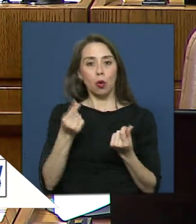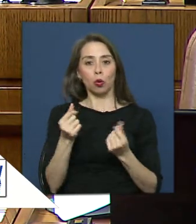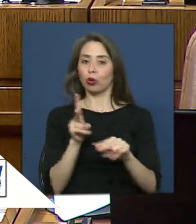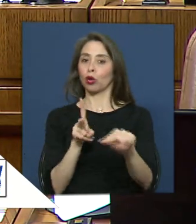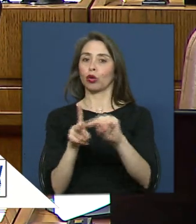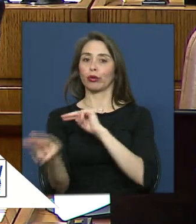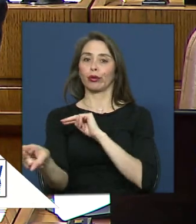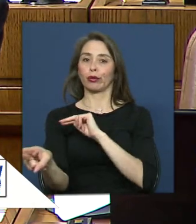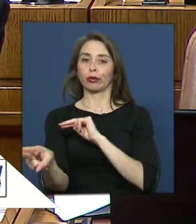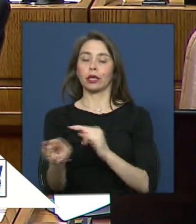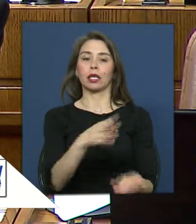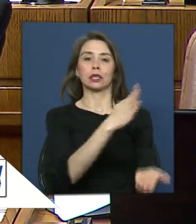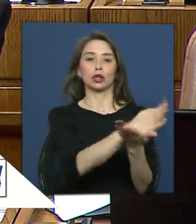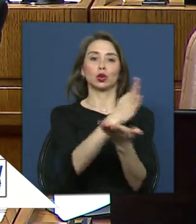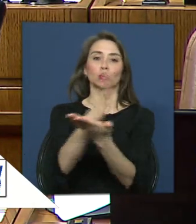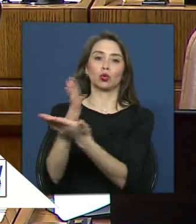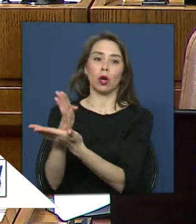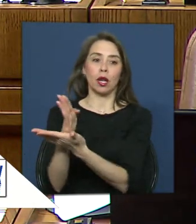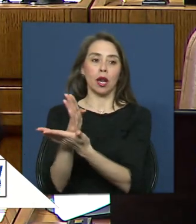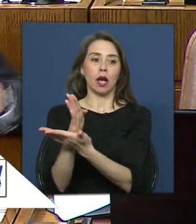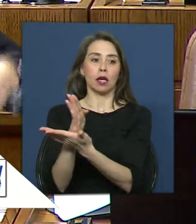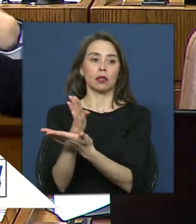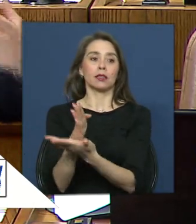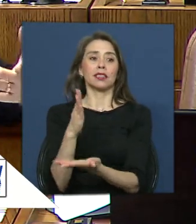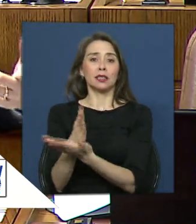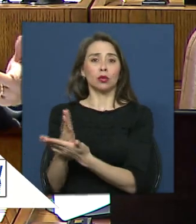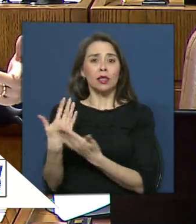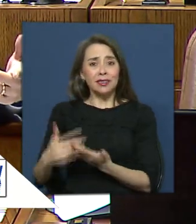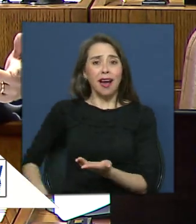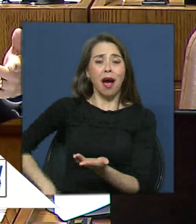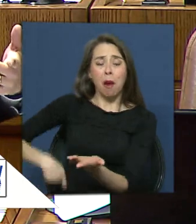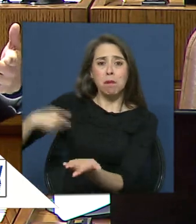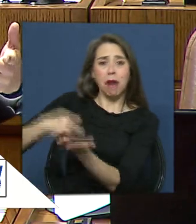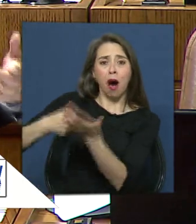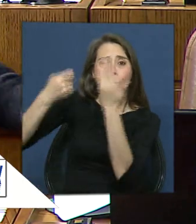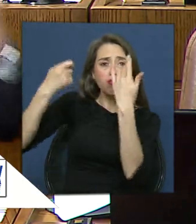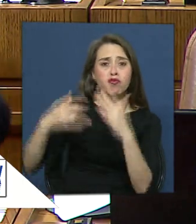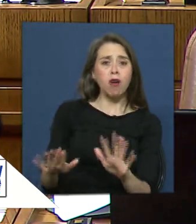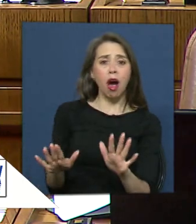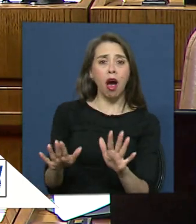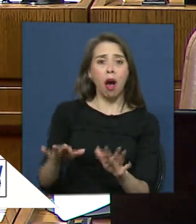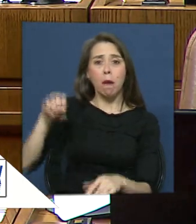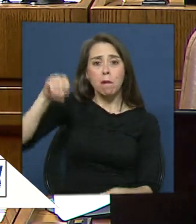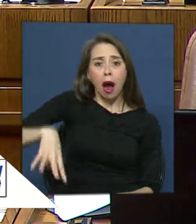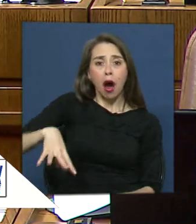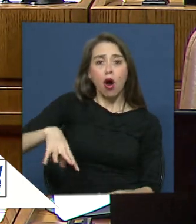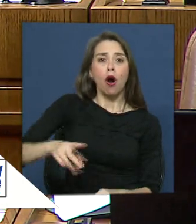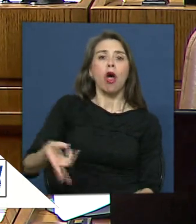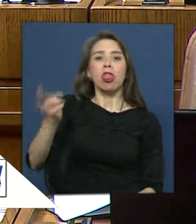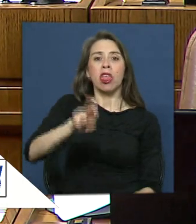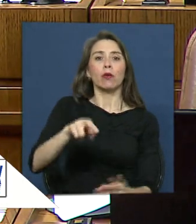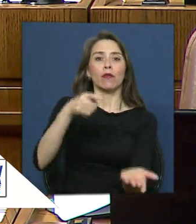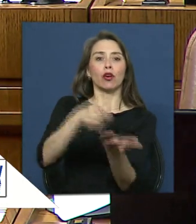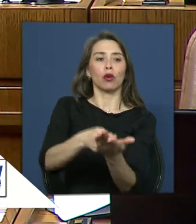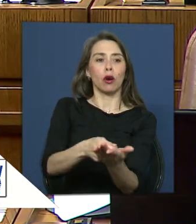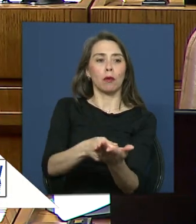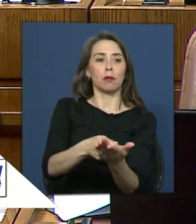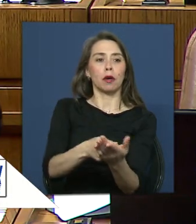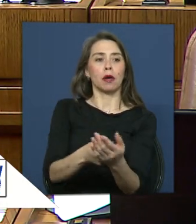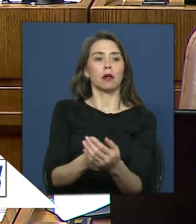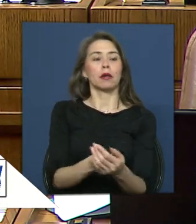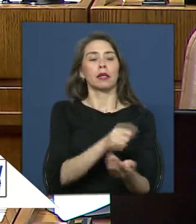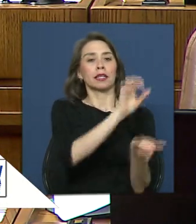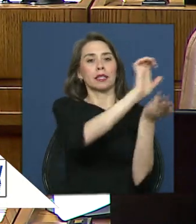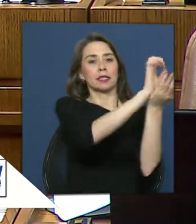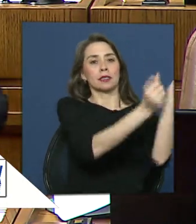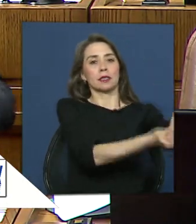y obligar a los colegios, inclusive aquellos que ya habían pagado, que se volvieran a comprar, es decir, recursos financieros del